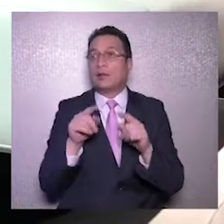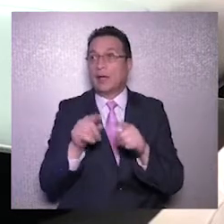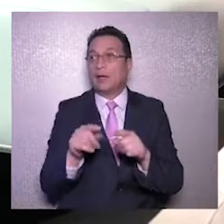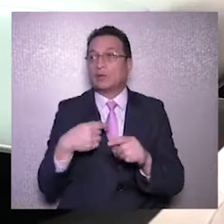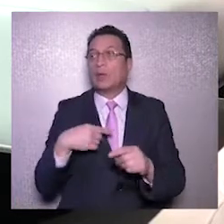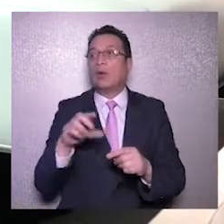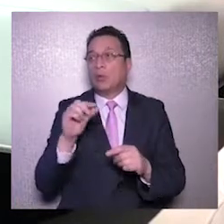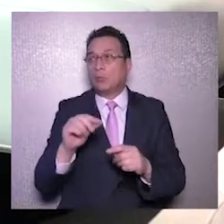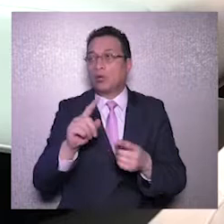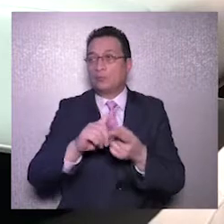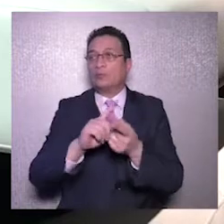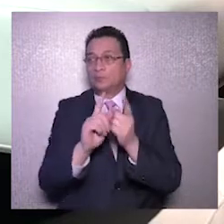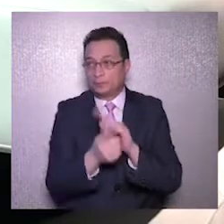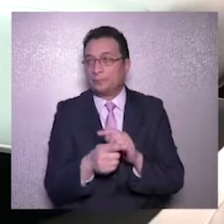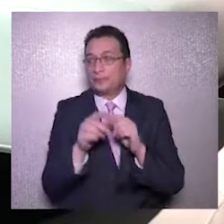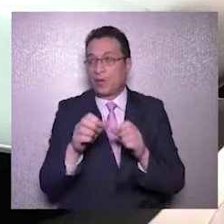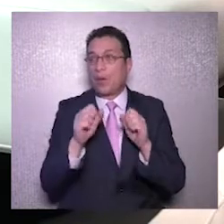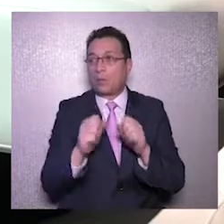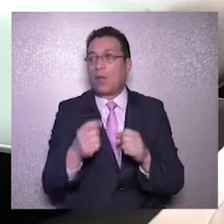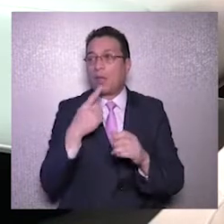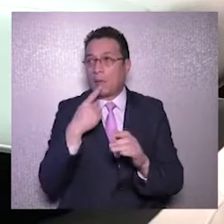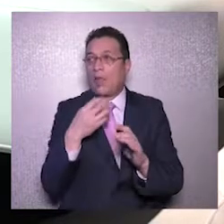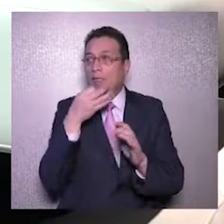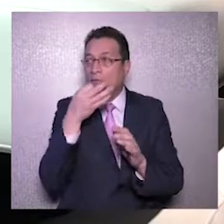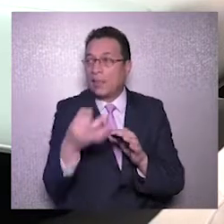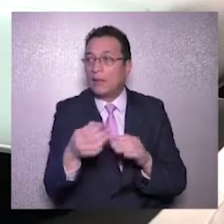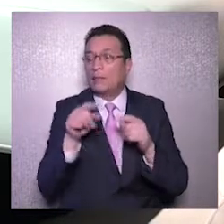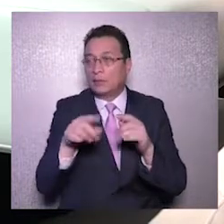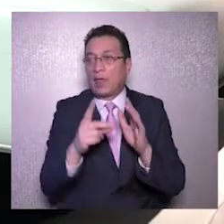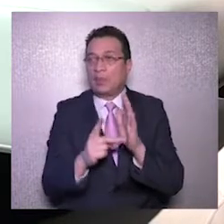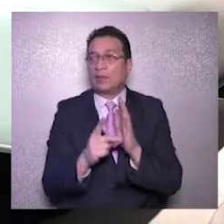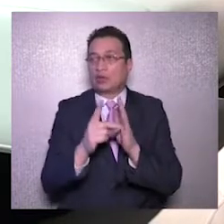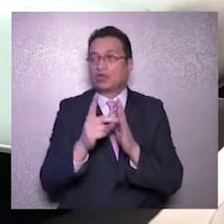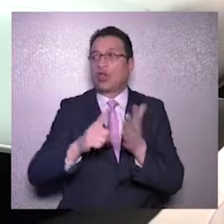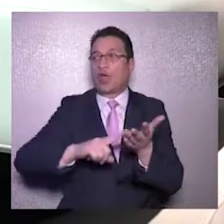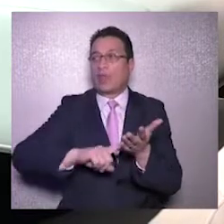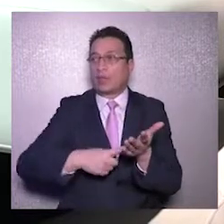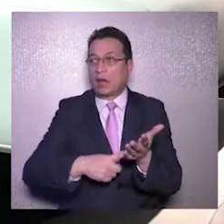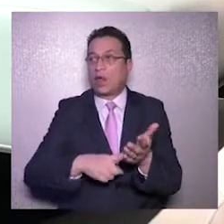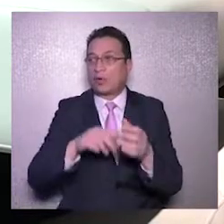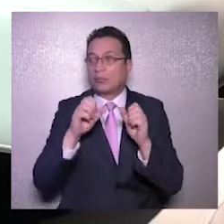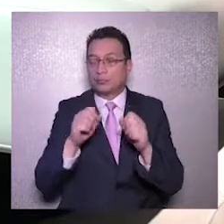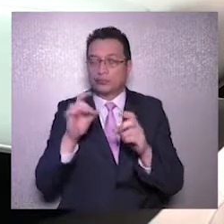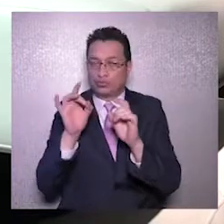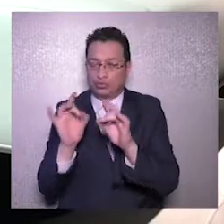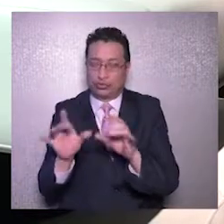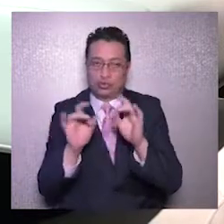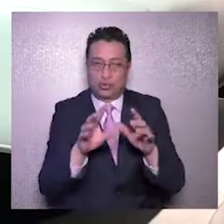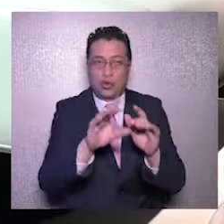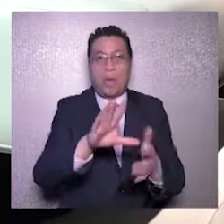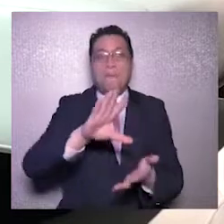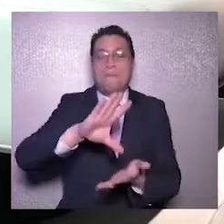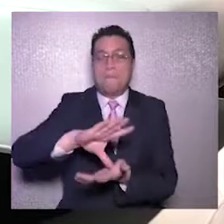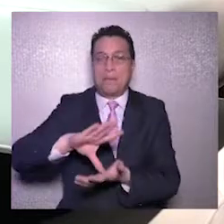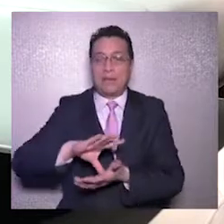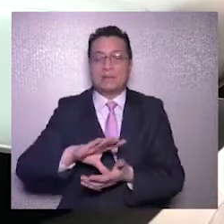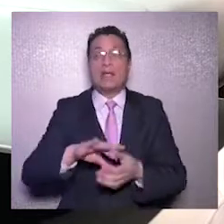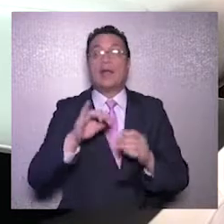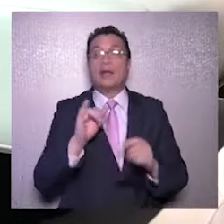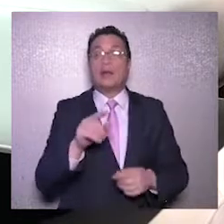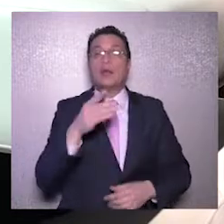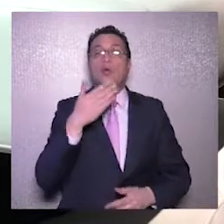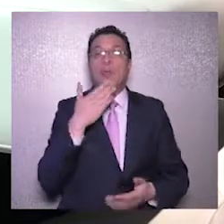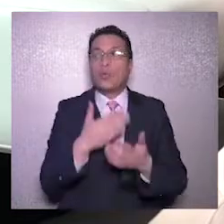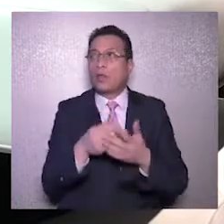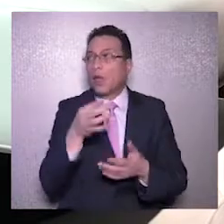poco contrapelo a lo que podrían pensar muchas personas aquí, el desarrollo tecnológico tiene que ser propio y estratégico del país. Y cuando estoy diciendo que es